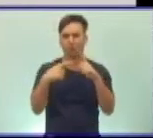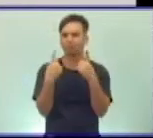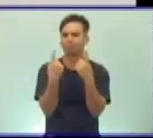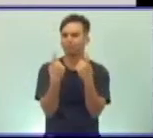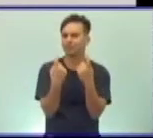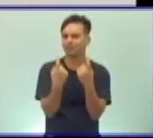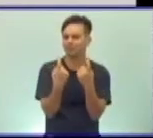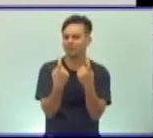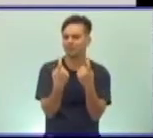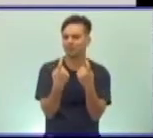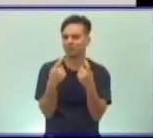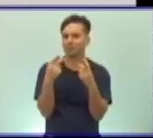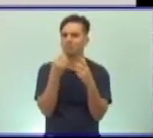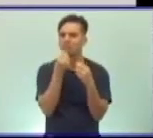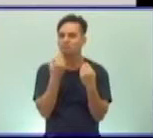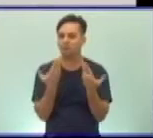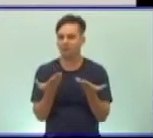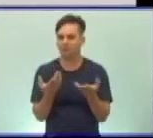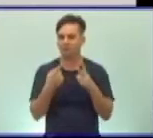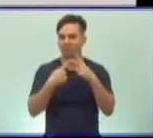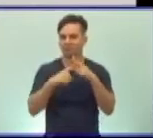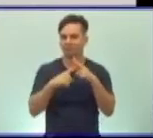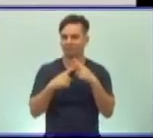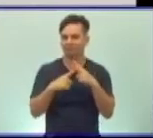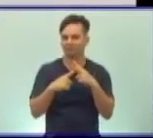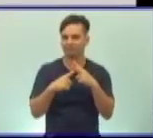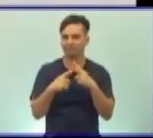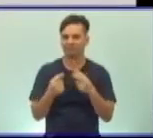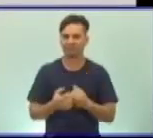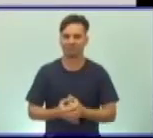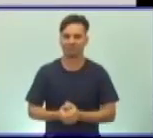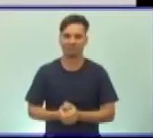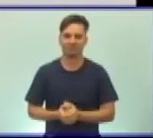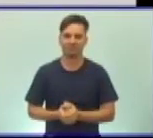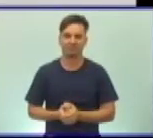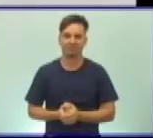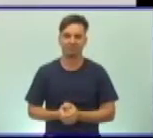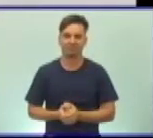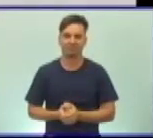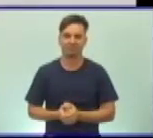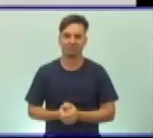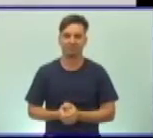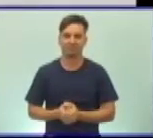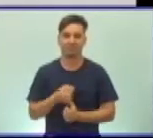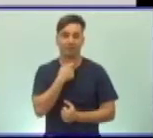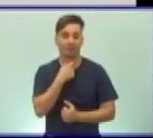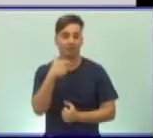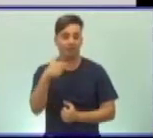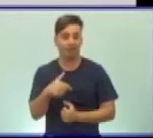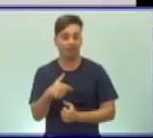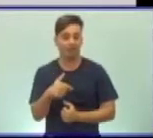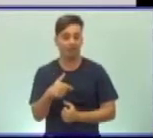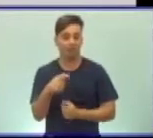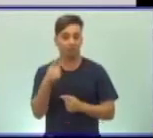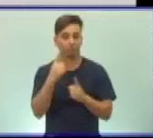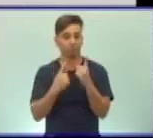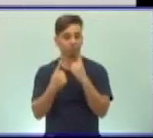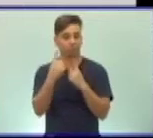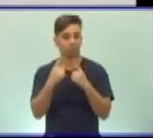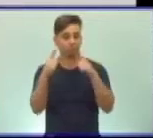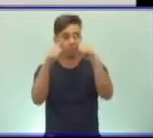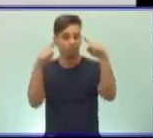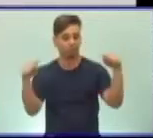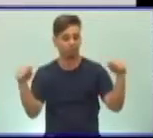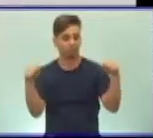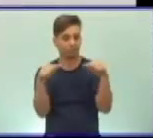para poder resolver estos ejercicios. ¿Recuerdas? En geometría plana, en 9º grado, estudiamos